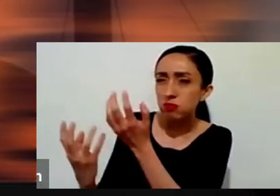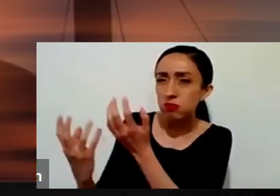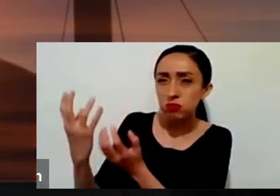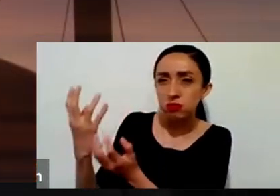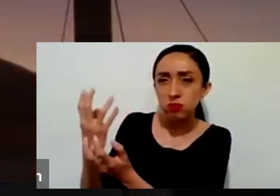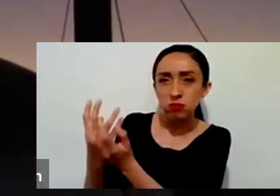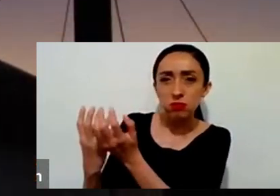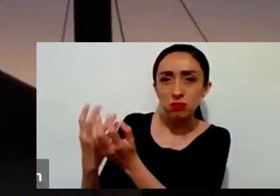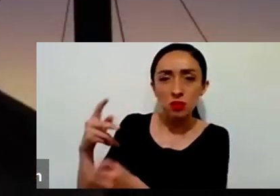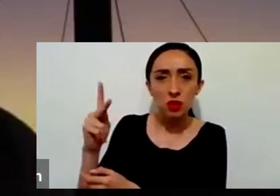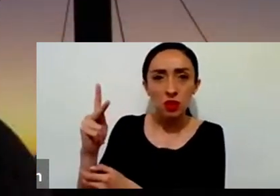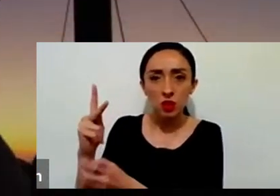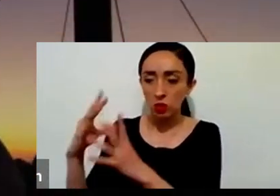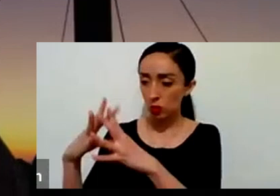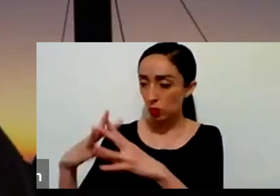Entonces,